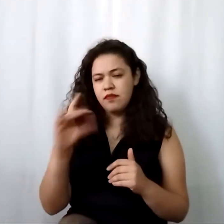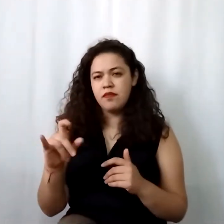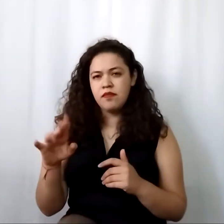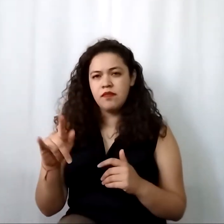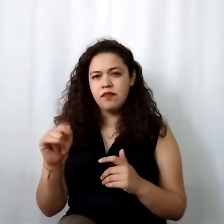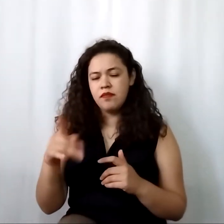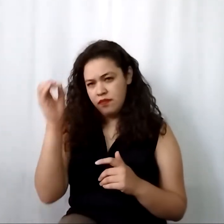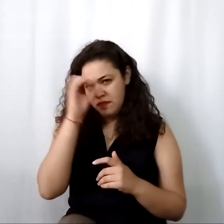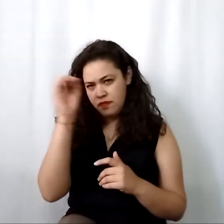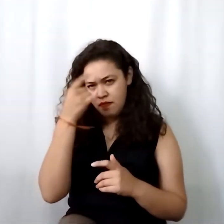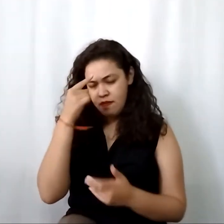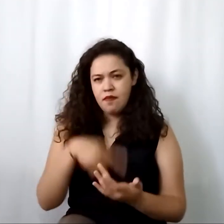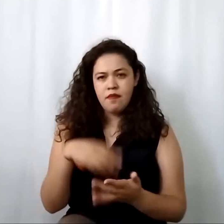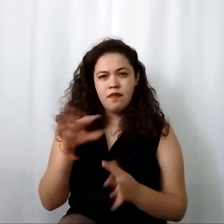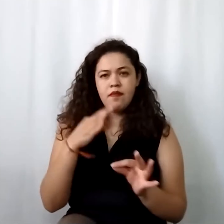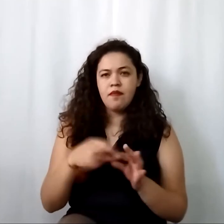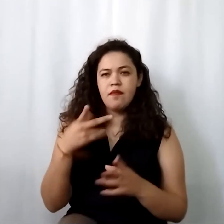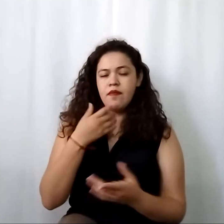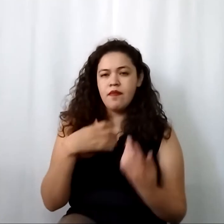Me parece perfecto el comentario.